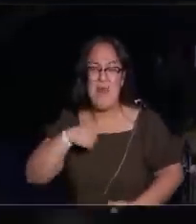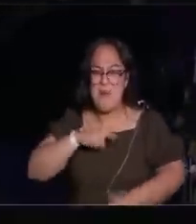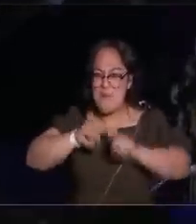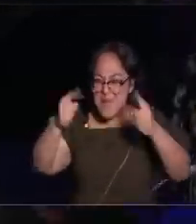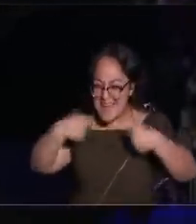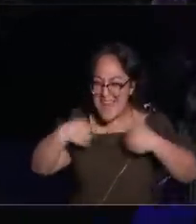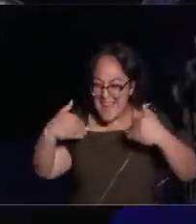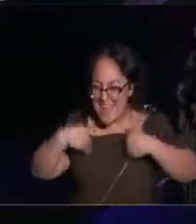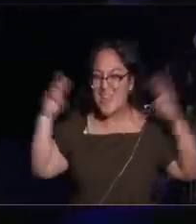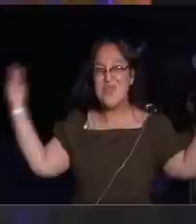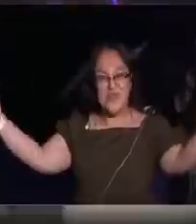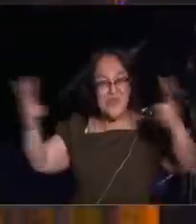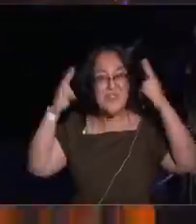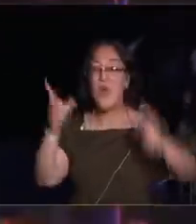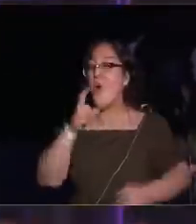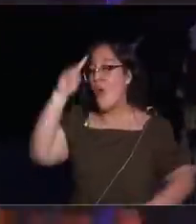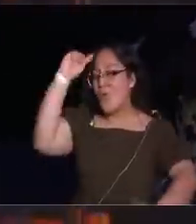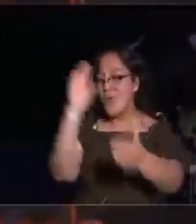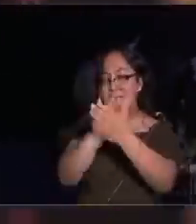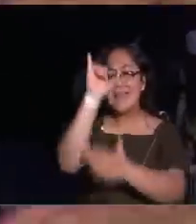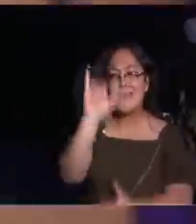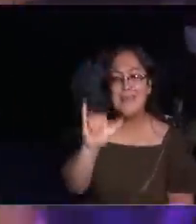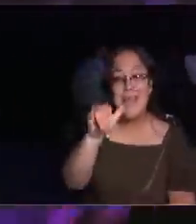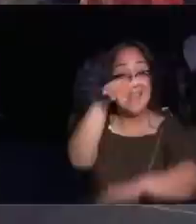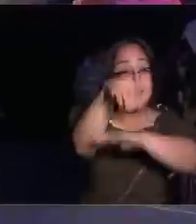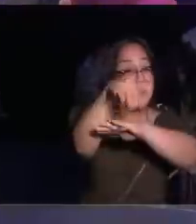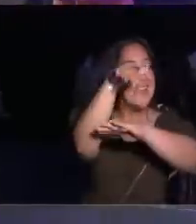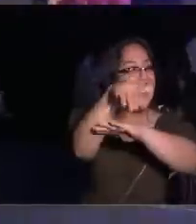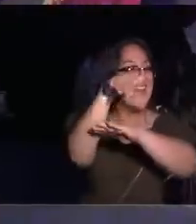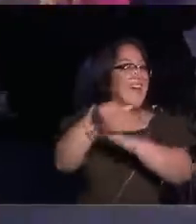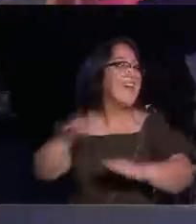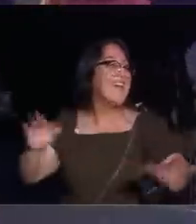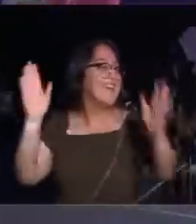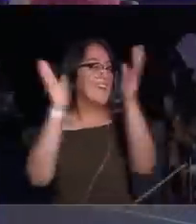victorioso. ¿Habrá alguien que tiene victoria en esta noche?